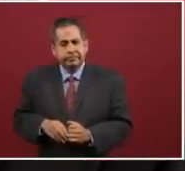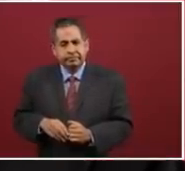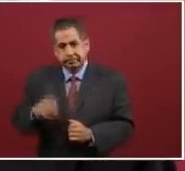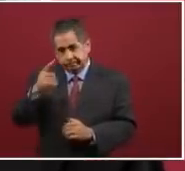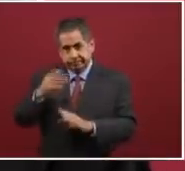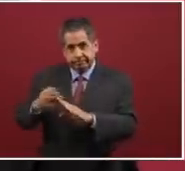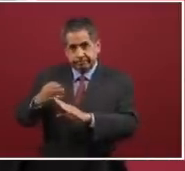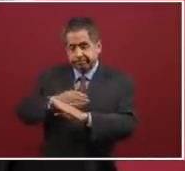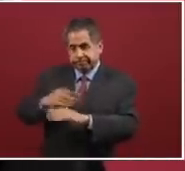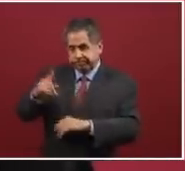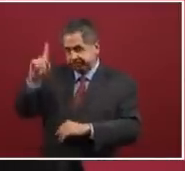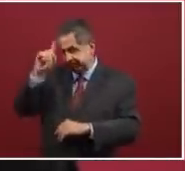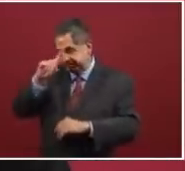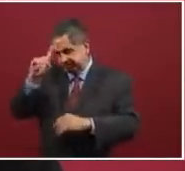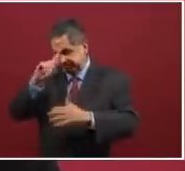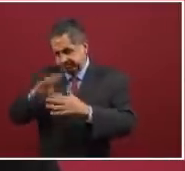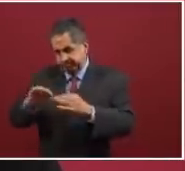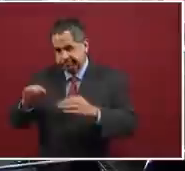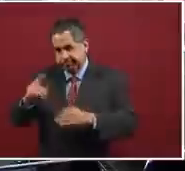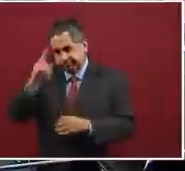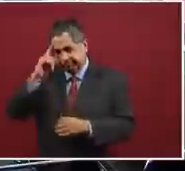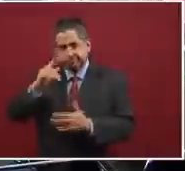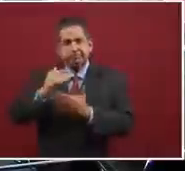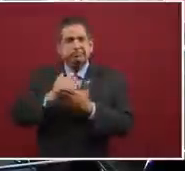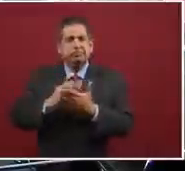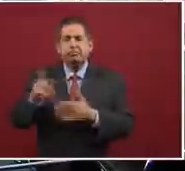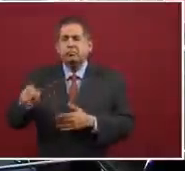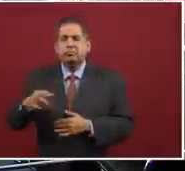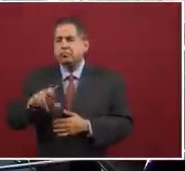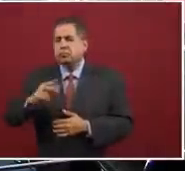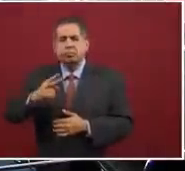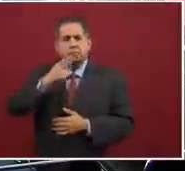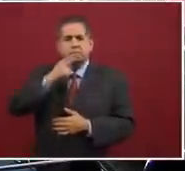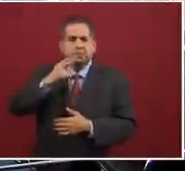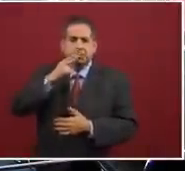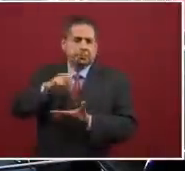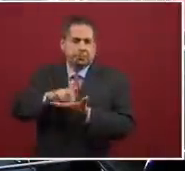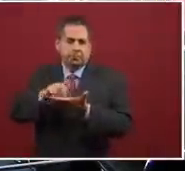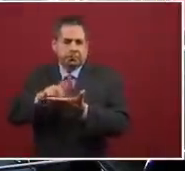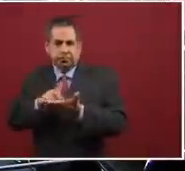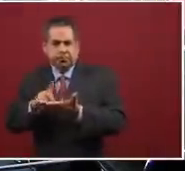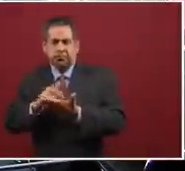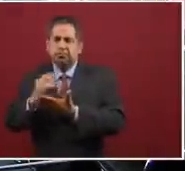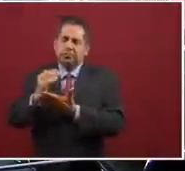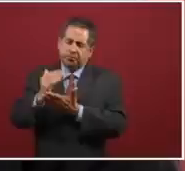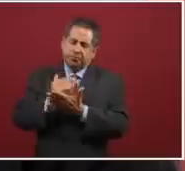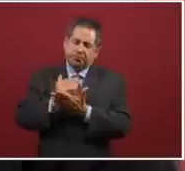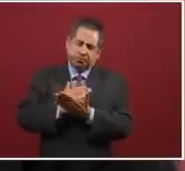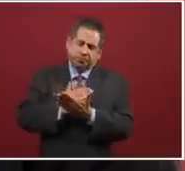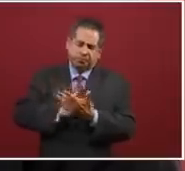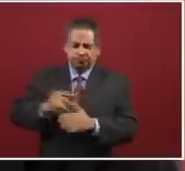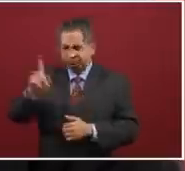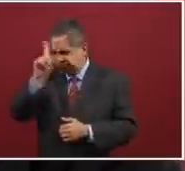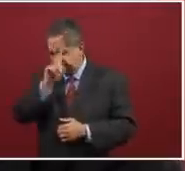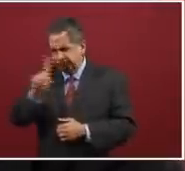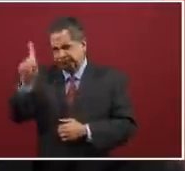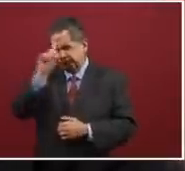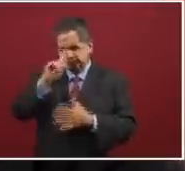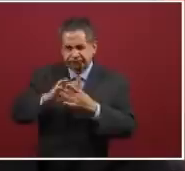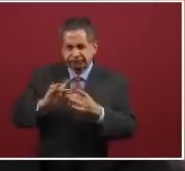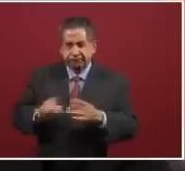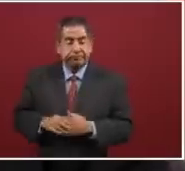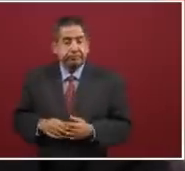prevención para reducir el consumo de drogas. No